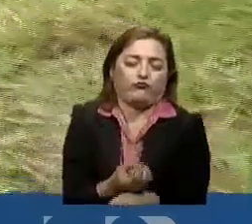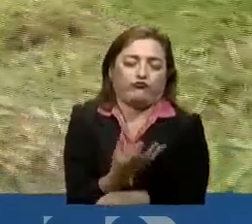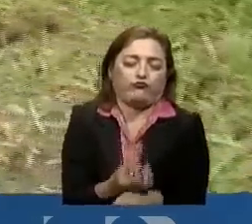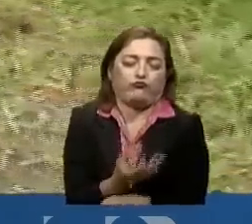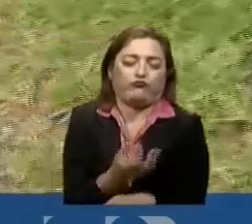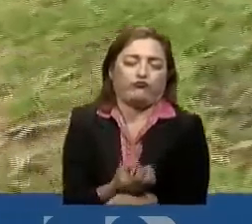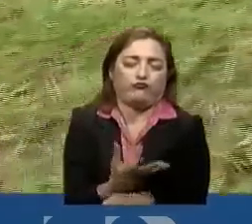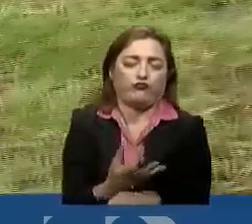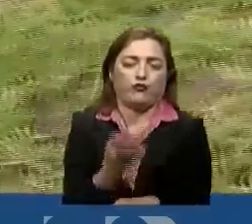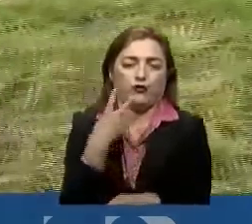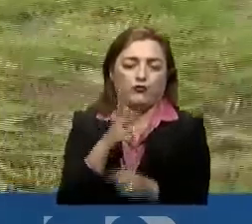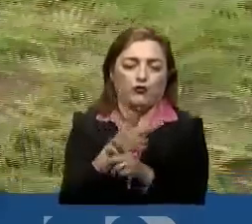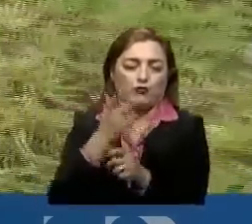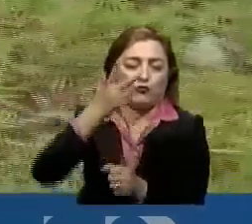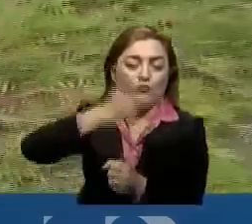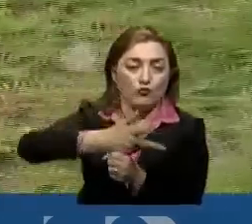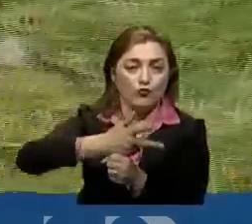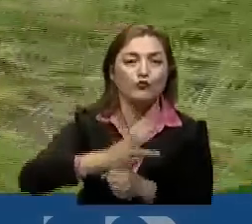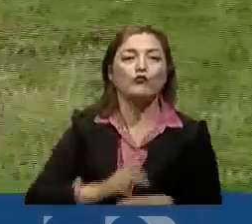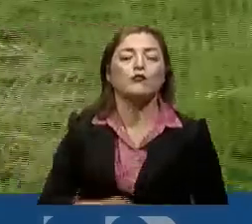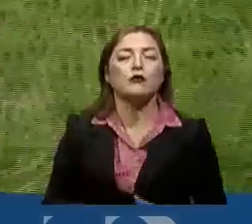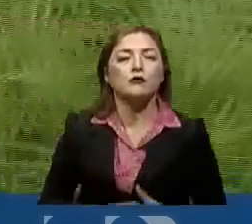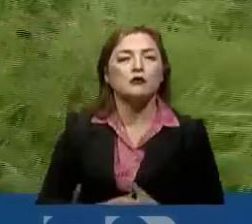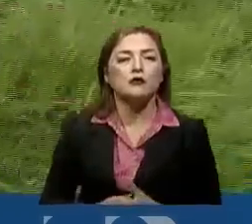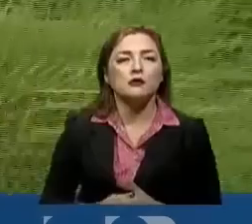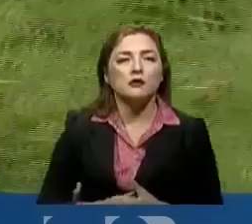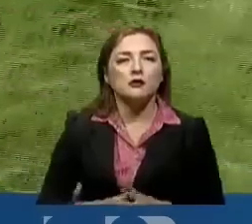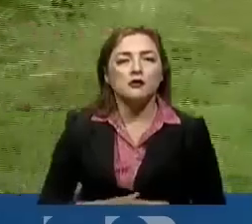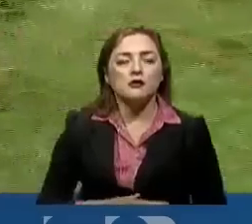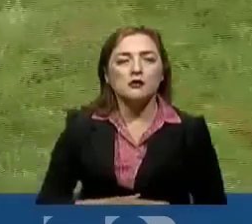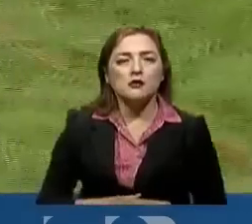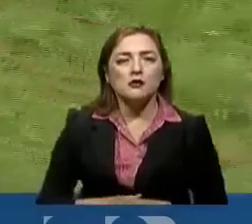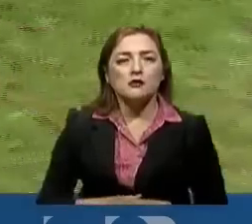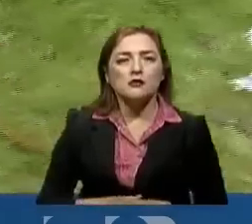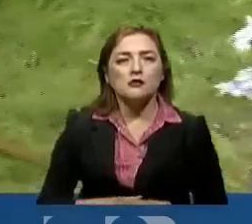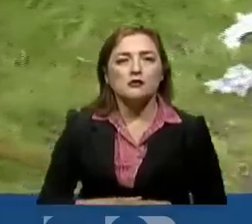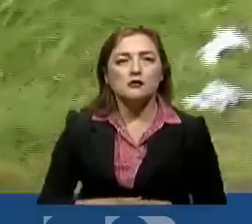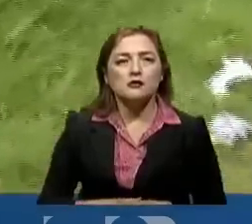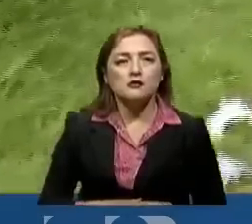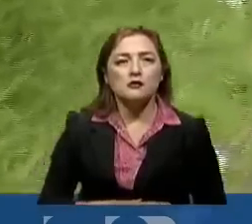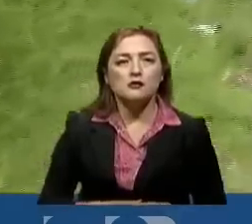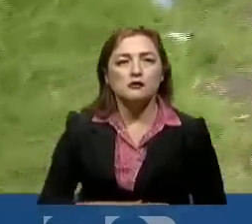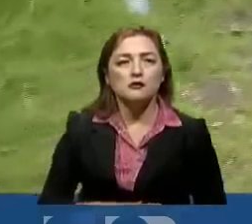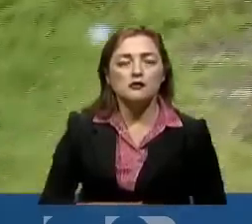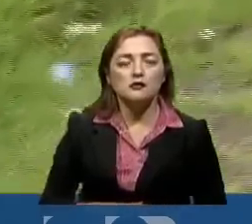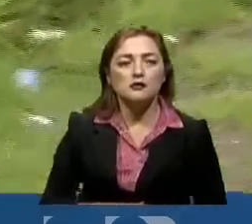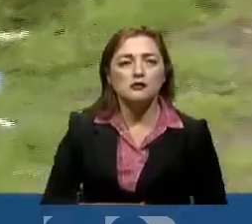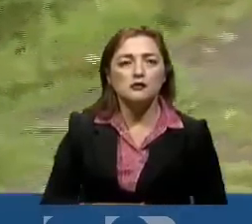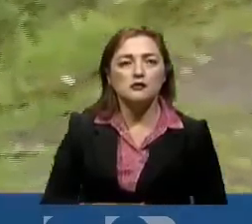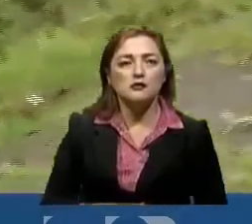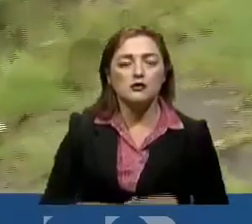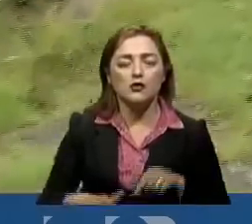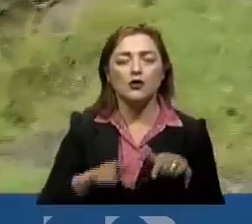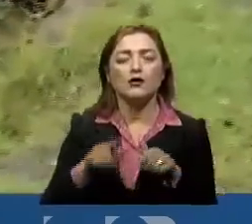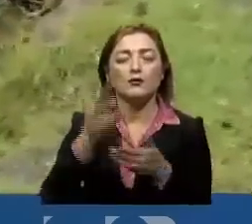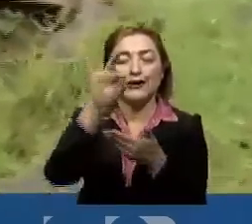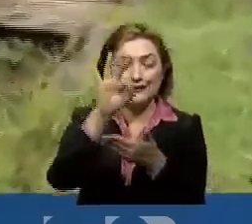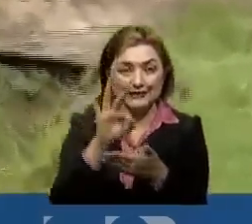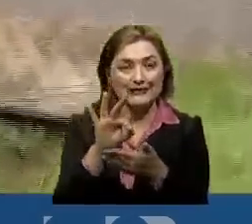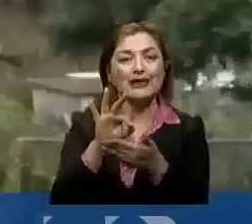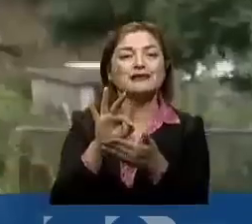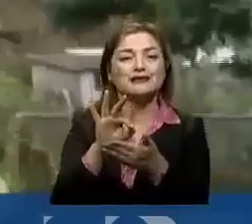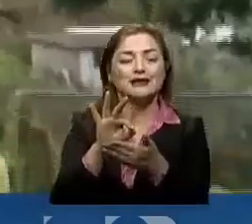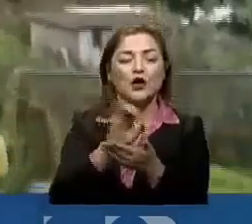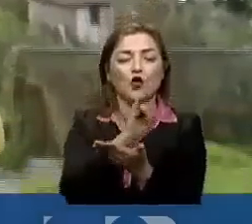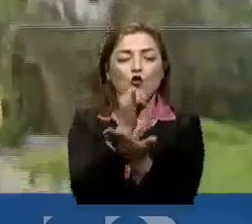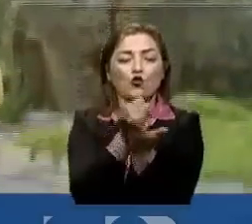agua. Si producción, por favor, me ayuda con las imágenes para mostrar esta fuga de agua. Estamos aquí con una de las representantes del GAD parroquial. ¿Hace